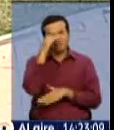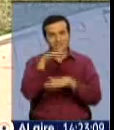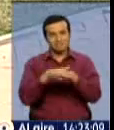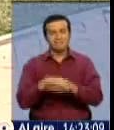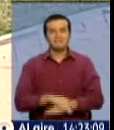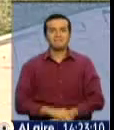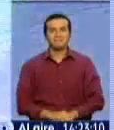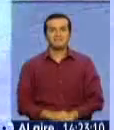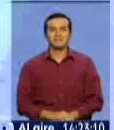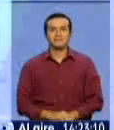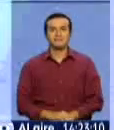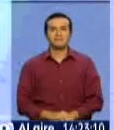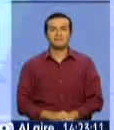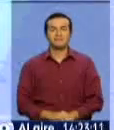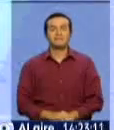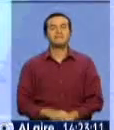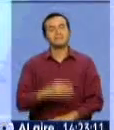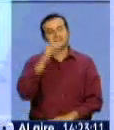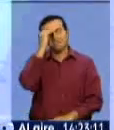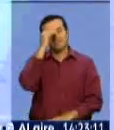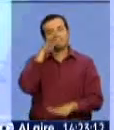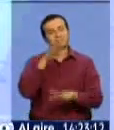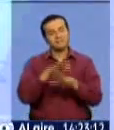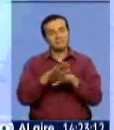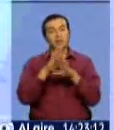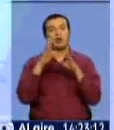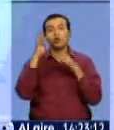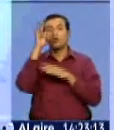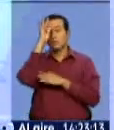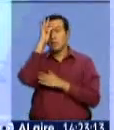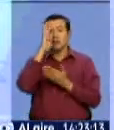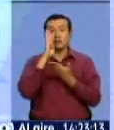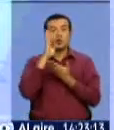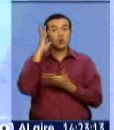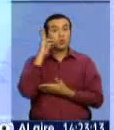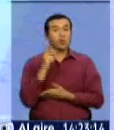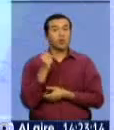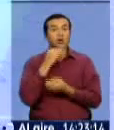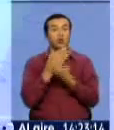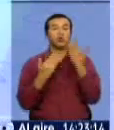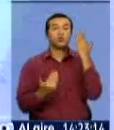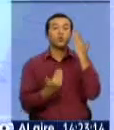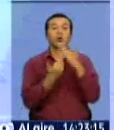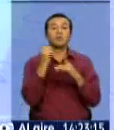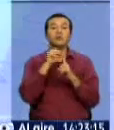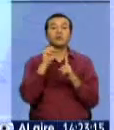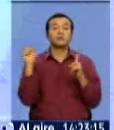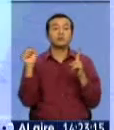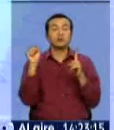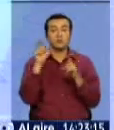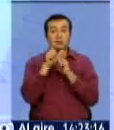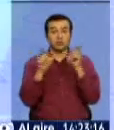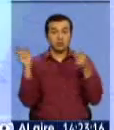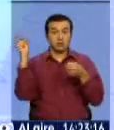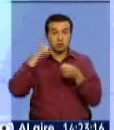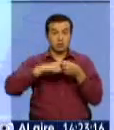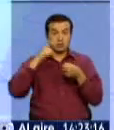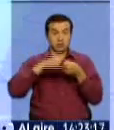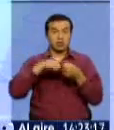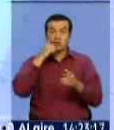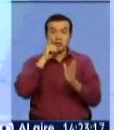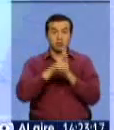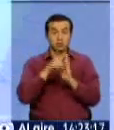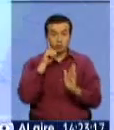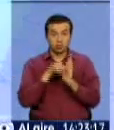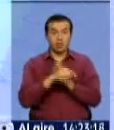tardes. Buenas tardes a Javier. En el Hospital del IES en Cuenca se presentó un nuevo sistema que sirve para que los afiliados